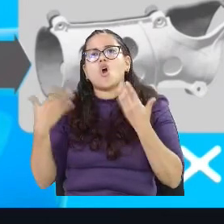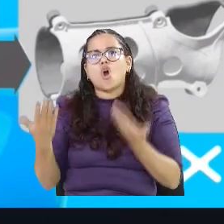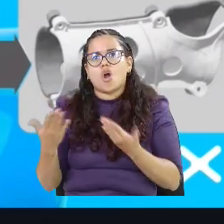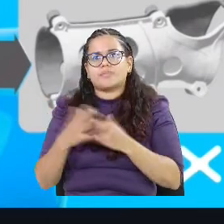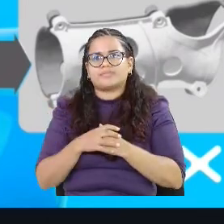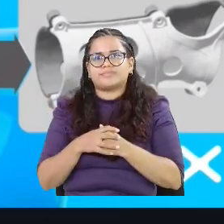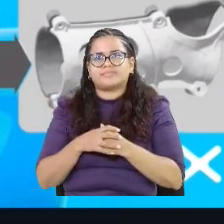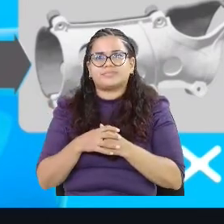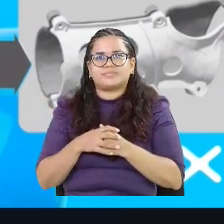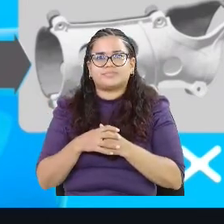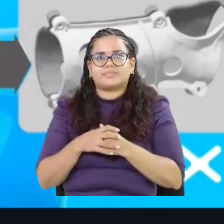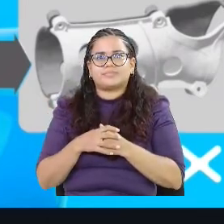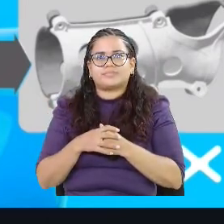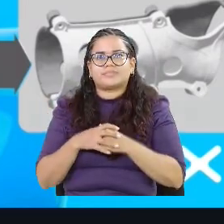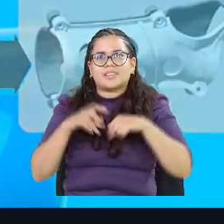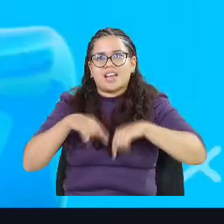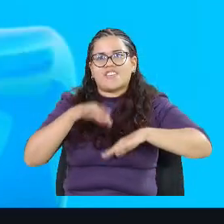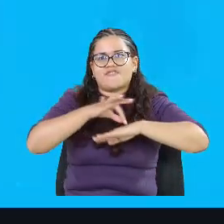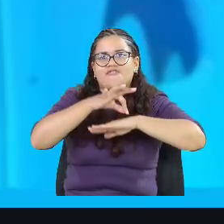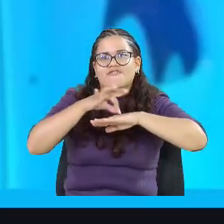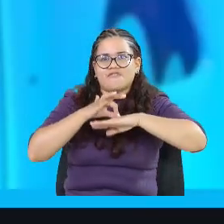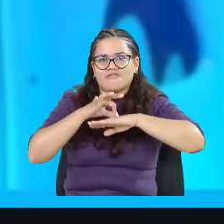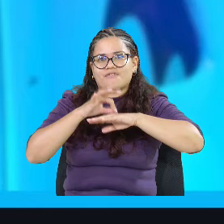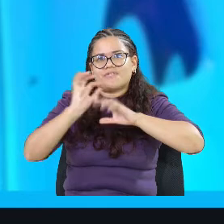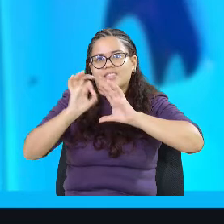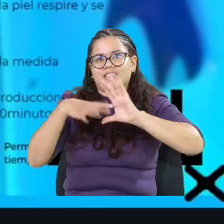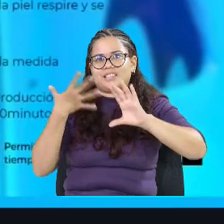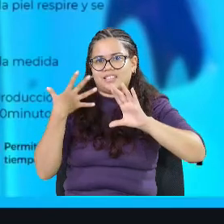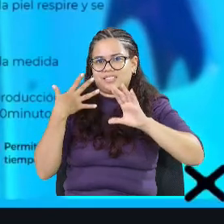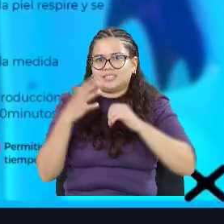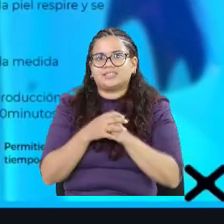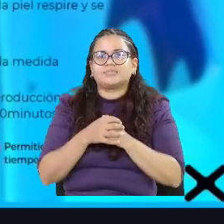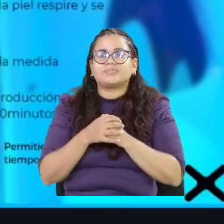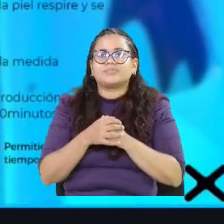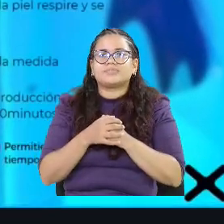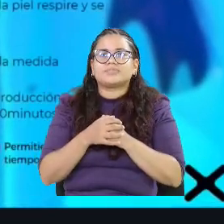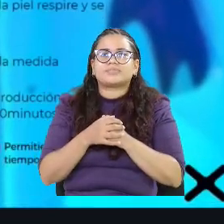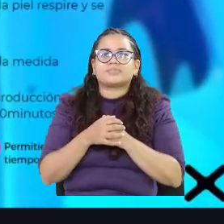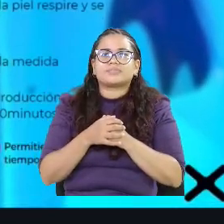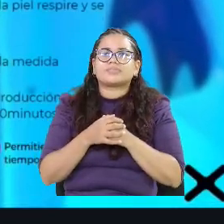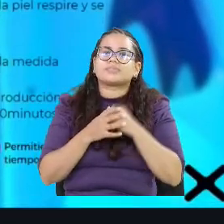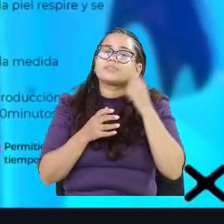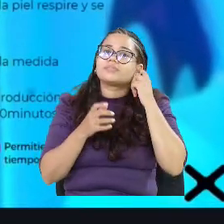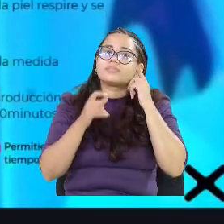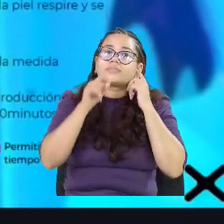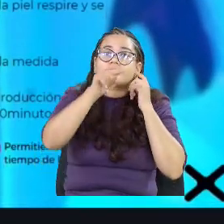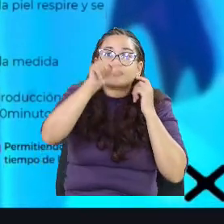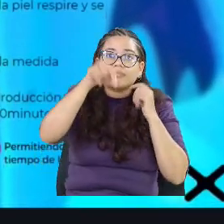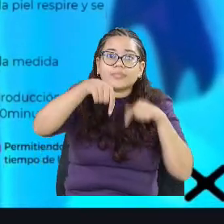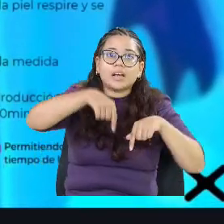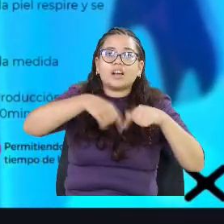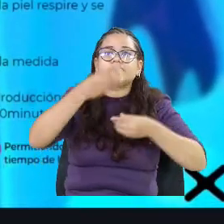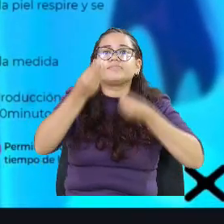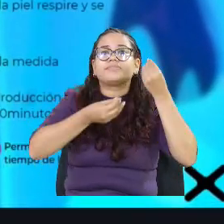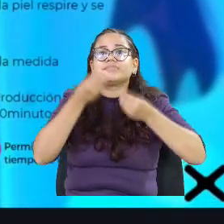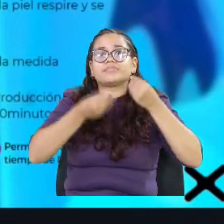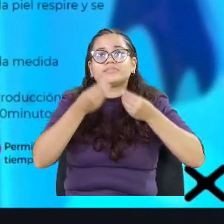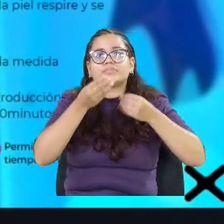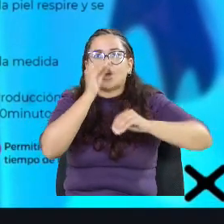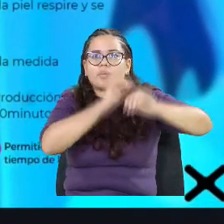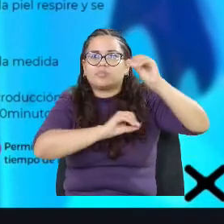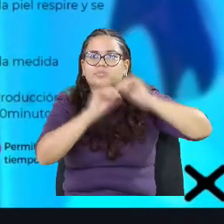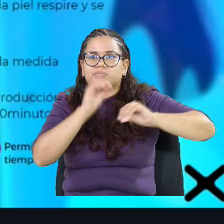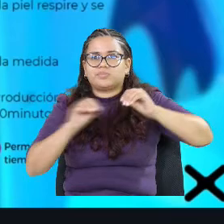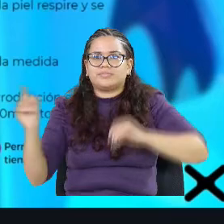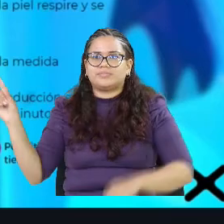es por medio de la conversión digital. Entonces, en este momento nosotros hemos desarrollado ya una